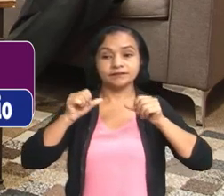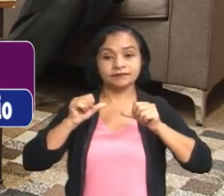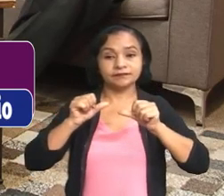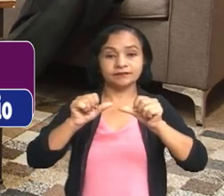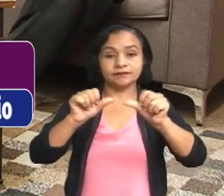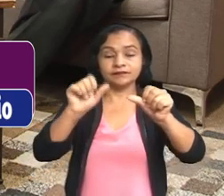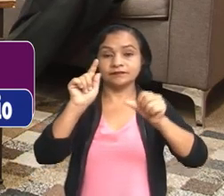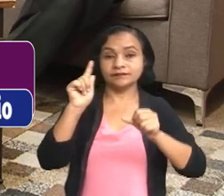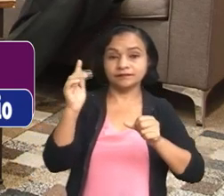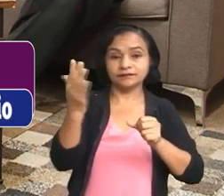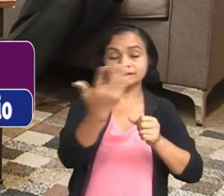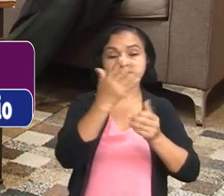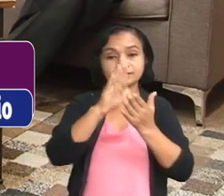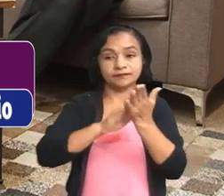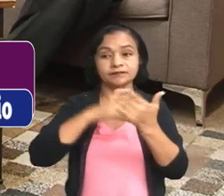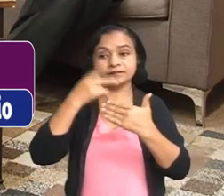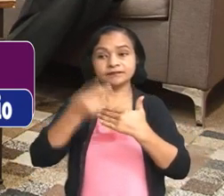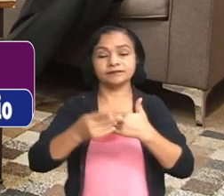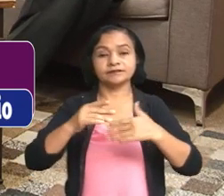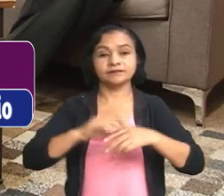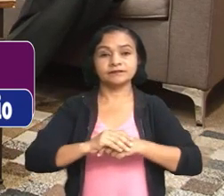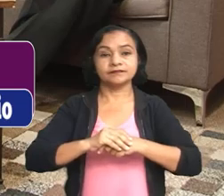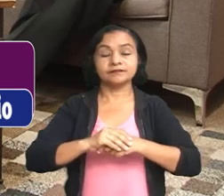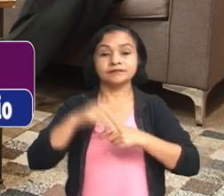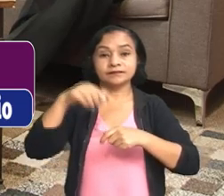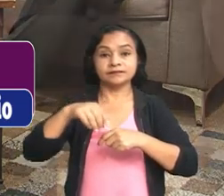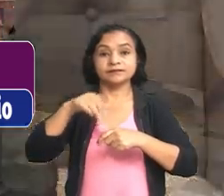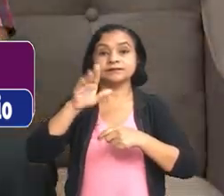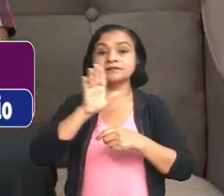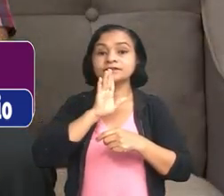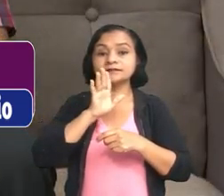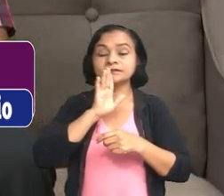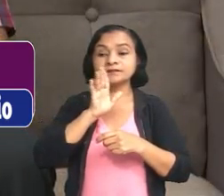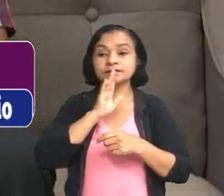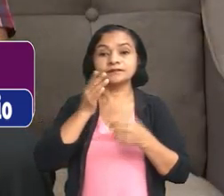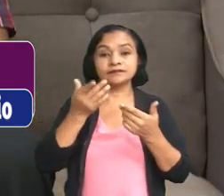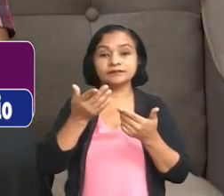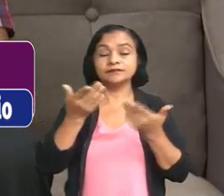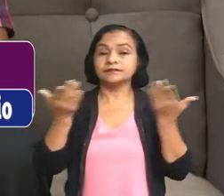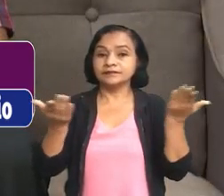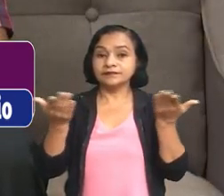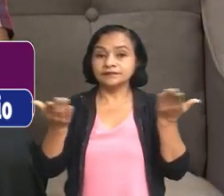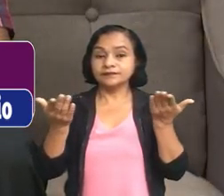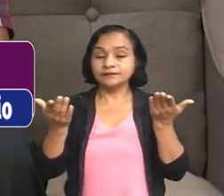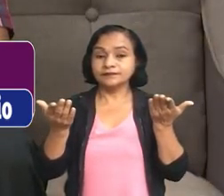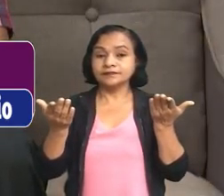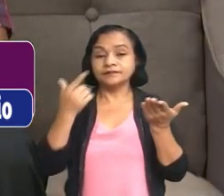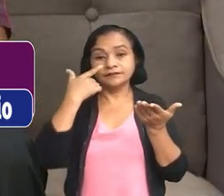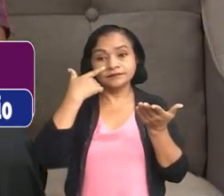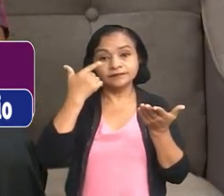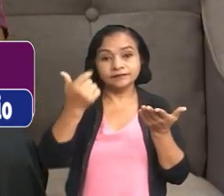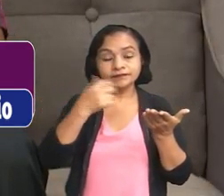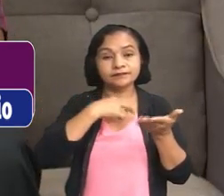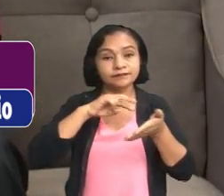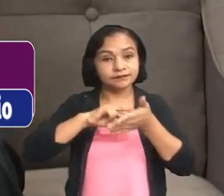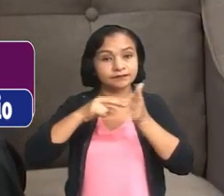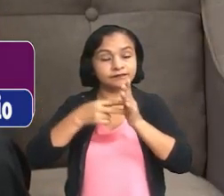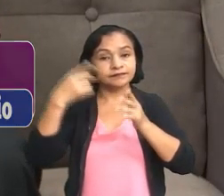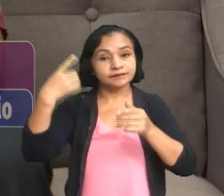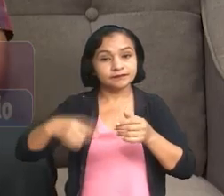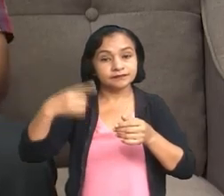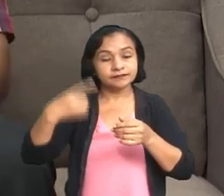porque todos los programas llevan esa secuencia. Nosotros hoy en su programa del Parlamento estamos hablando precisamente y conociendo lo que han significado la